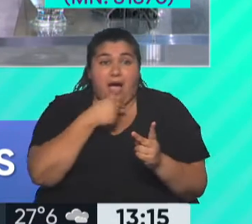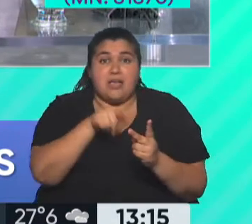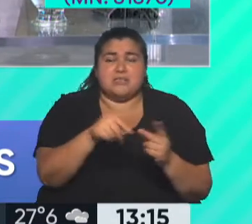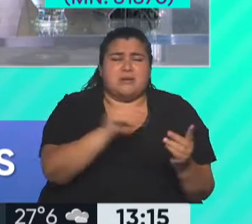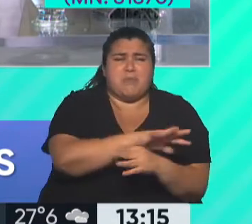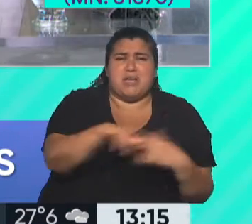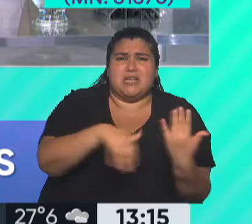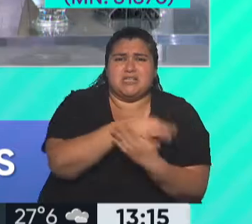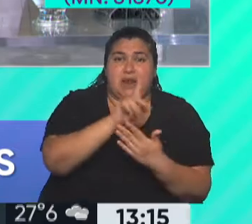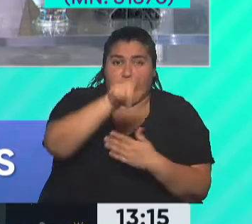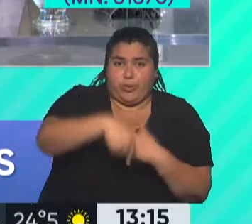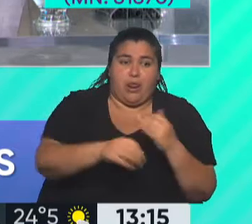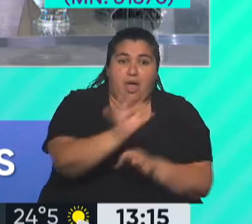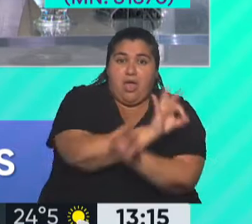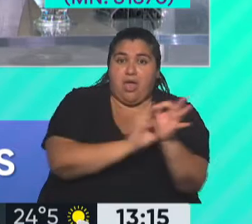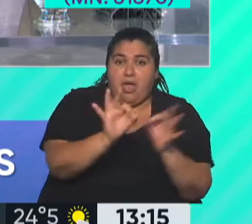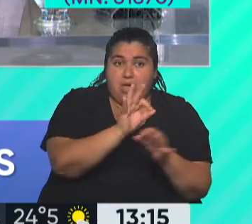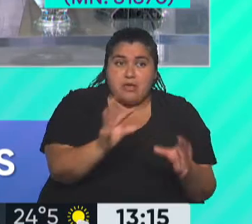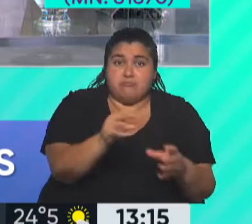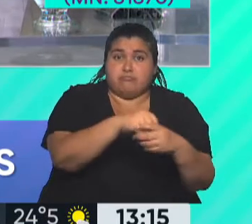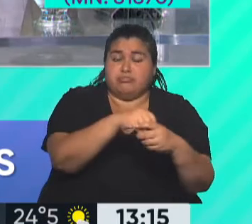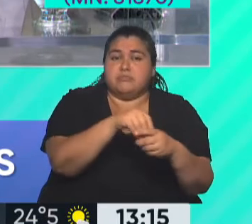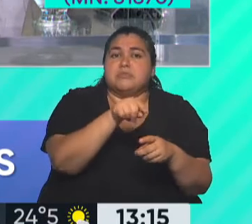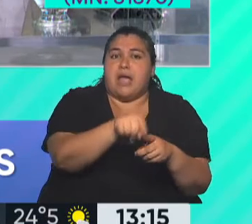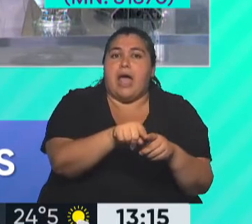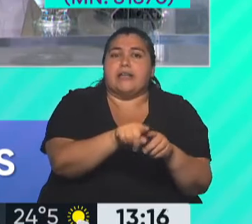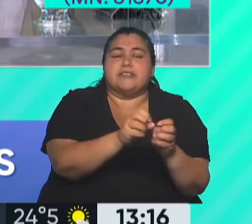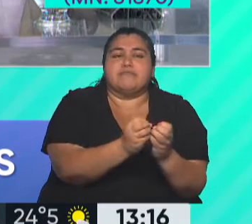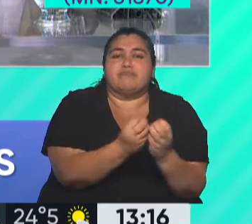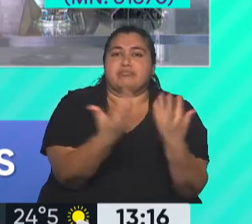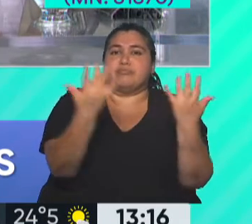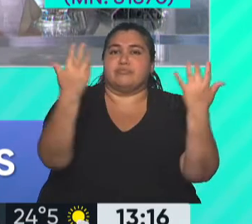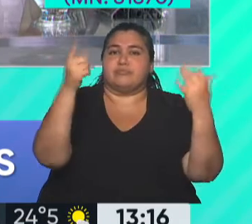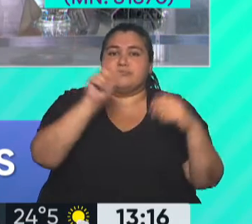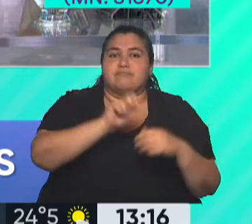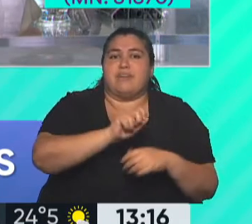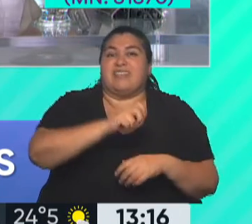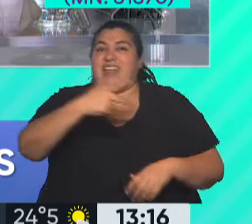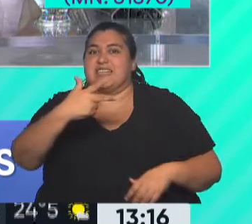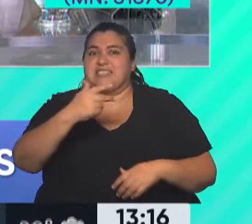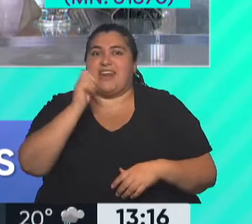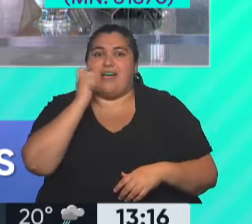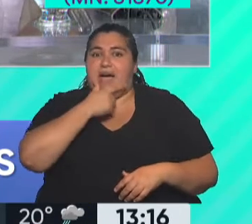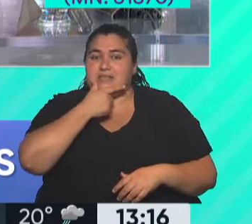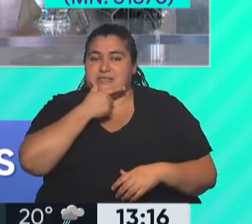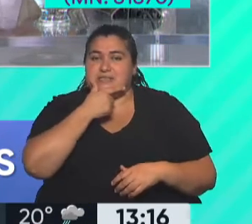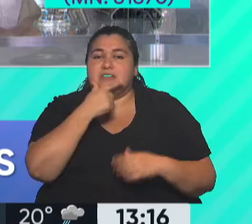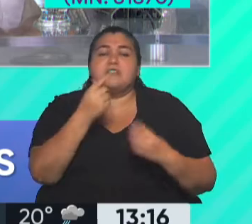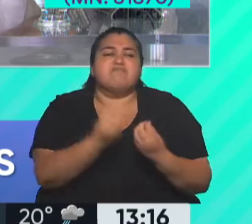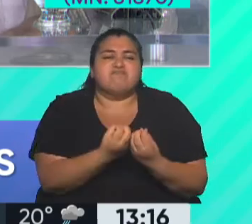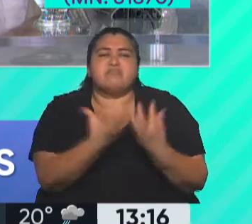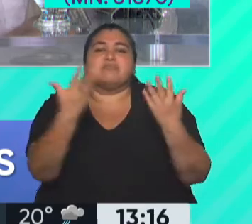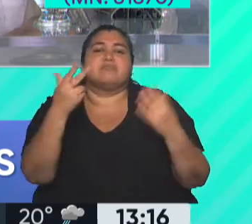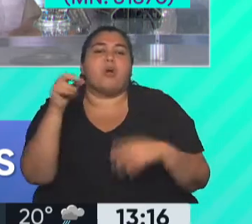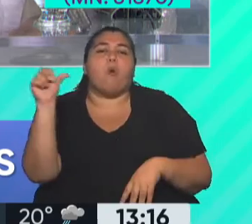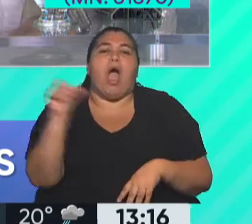aquel caso, se encontraron distintas sustancias que formaron un tercer gas, que en aquel caso era el ácido cianhídrico, que